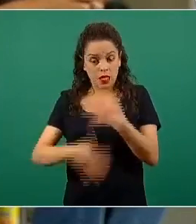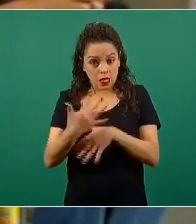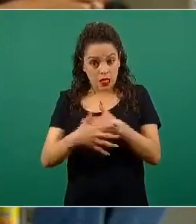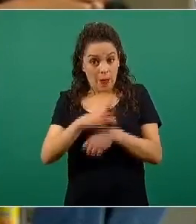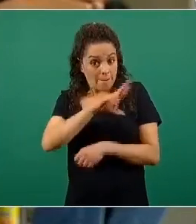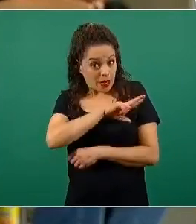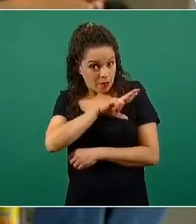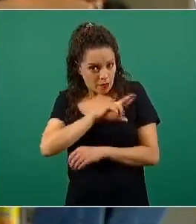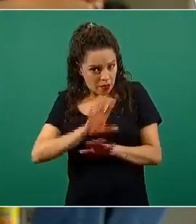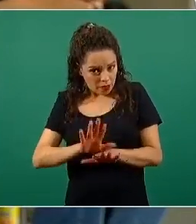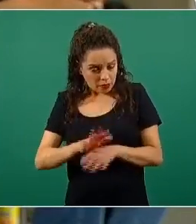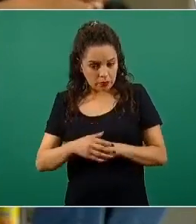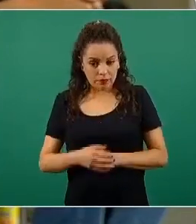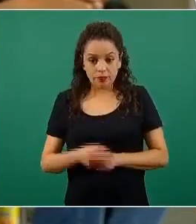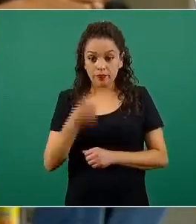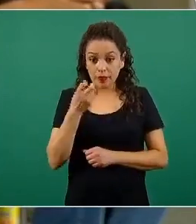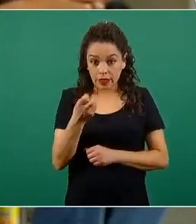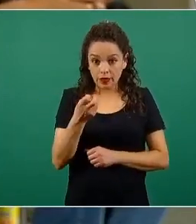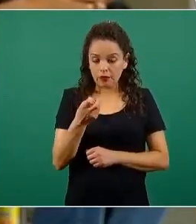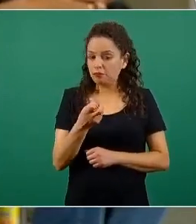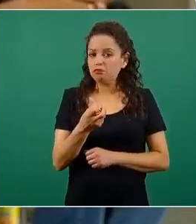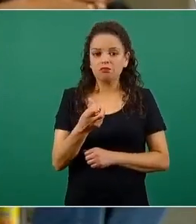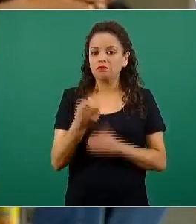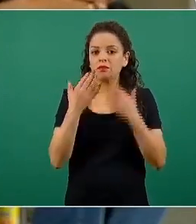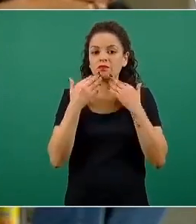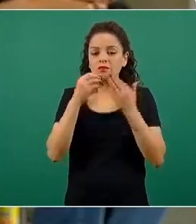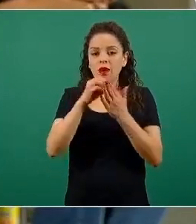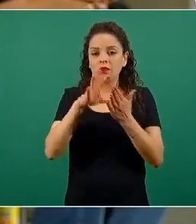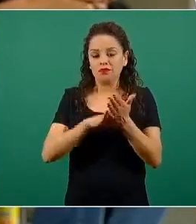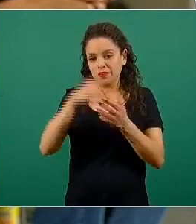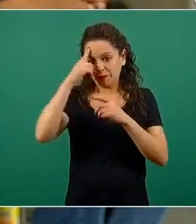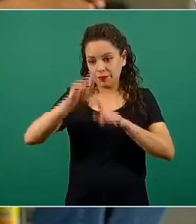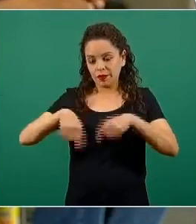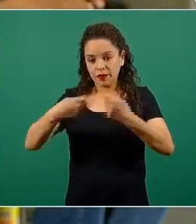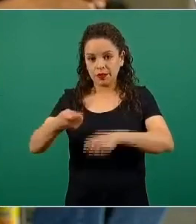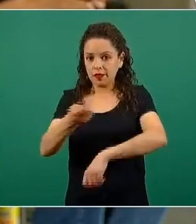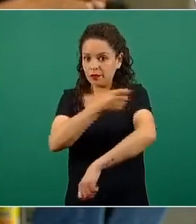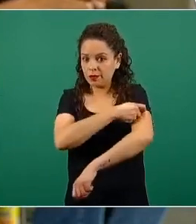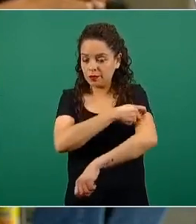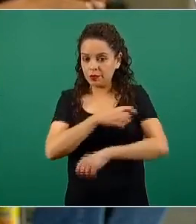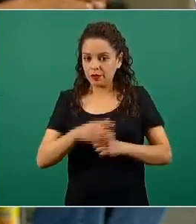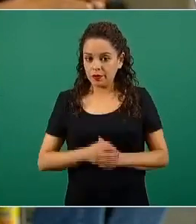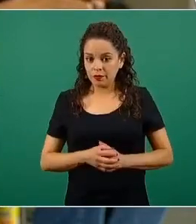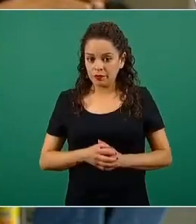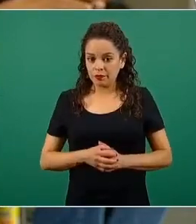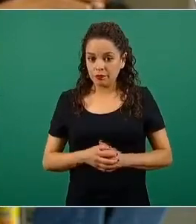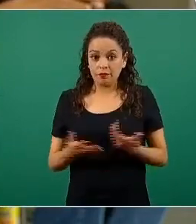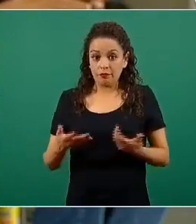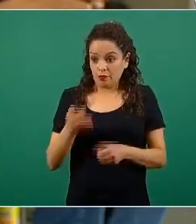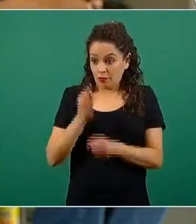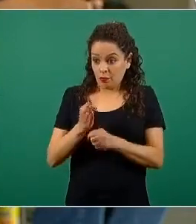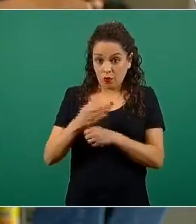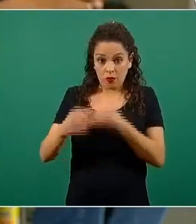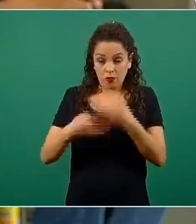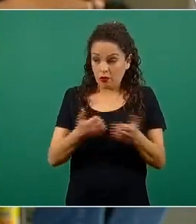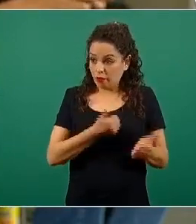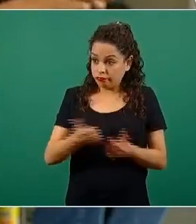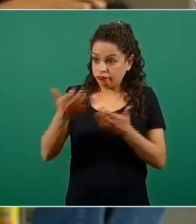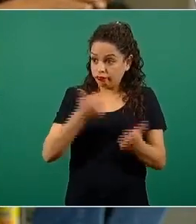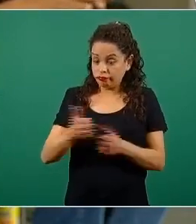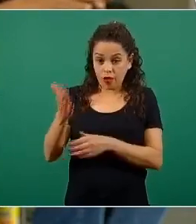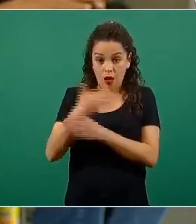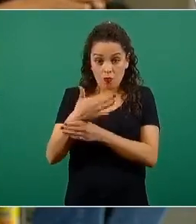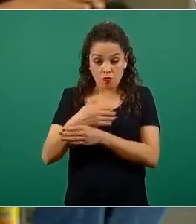están considerados en esta primera línea de batalla, a pesar de que todos sus traslados en este momento, o la mayor parte de